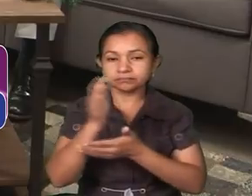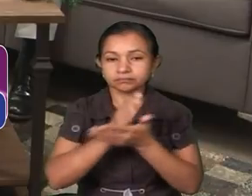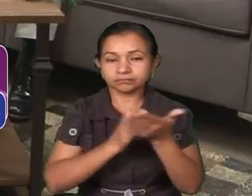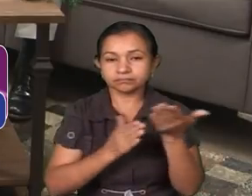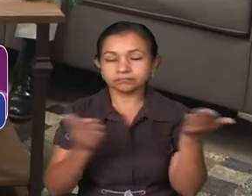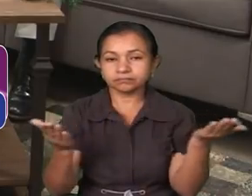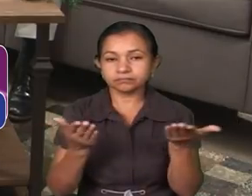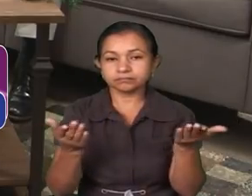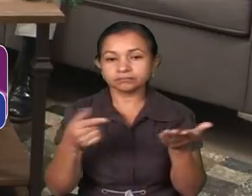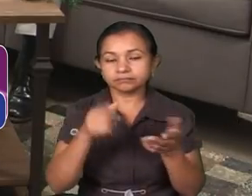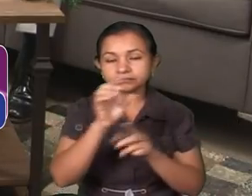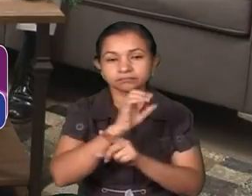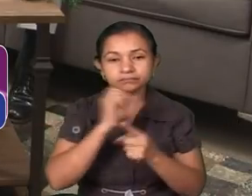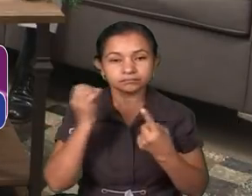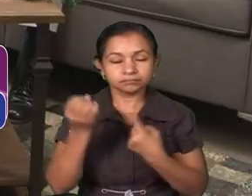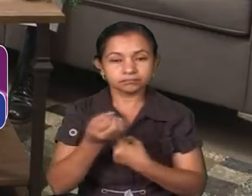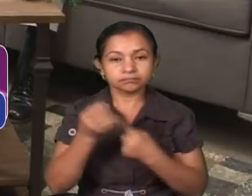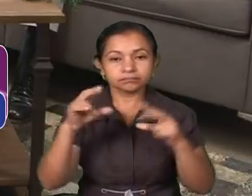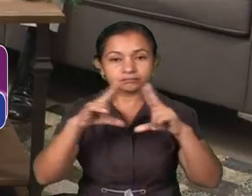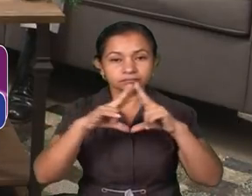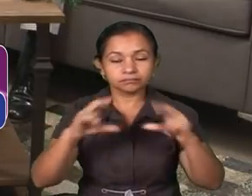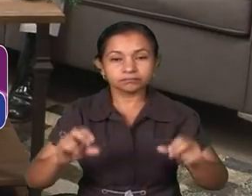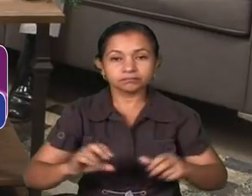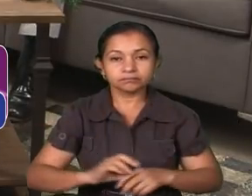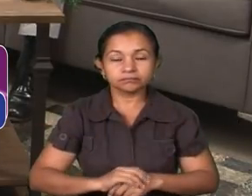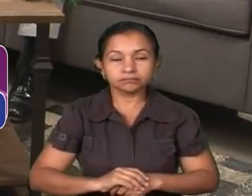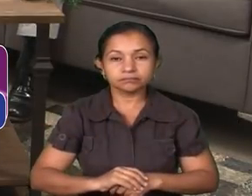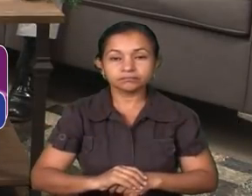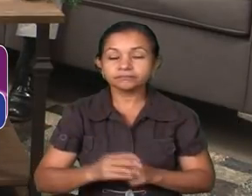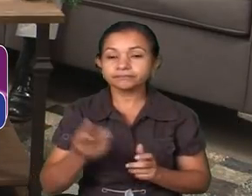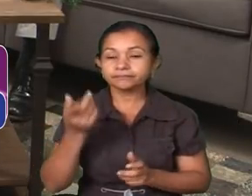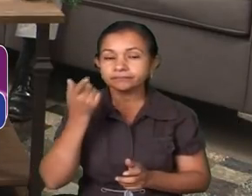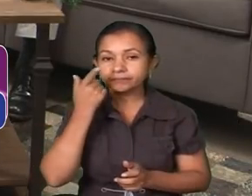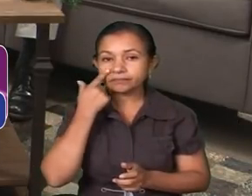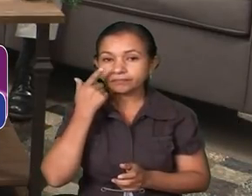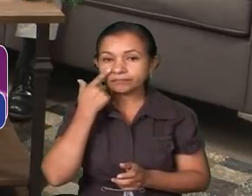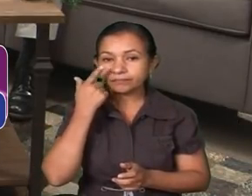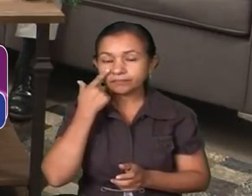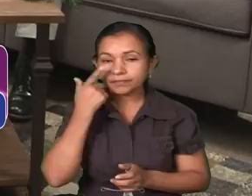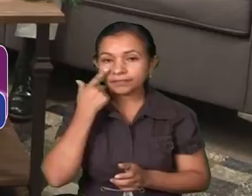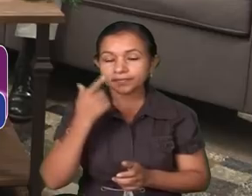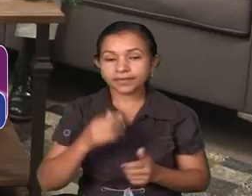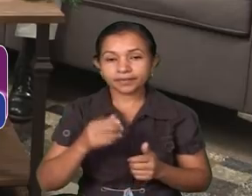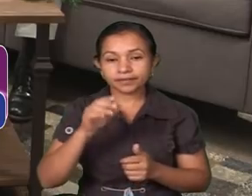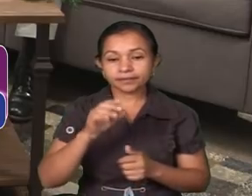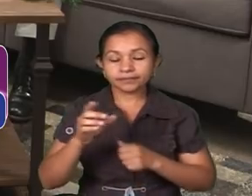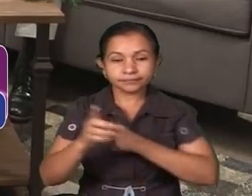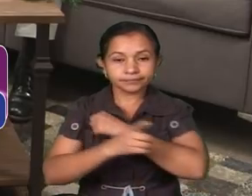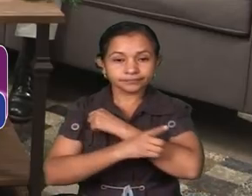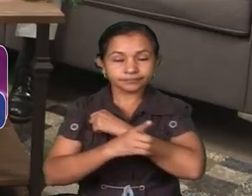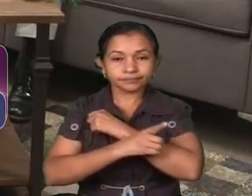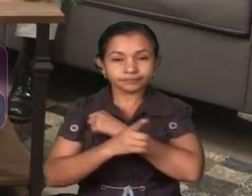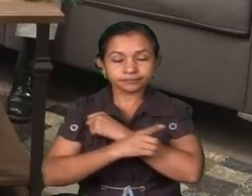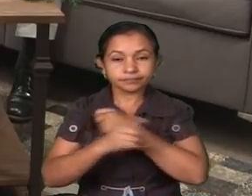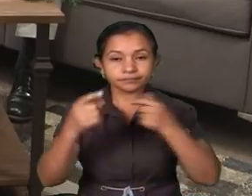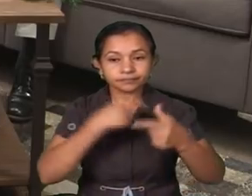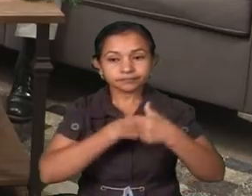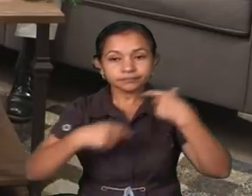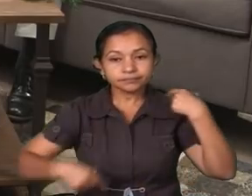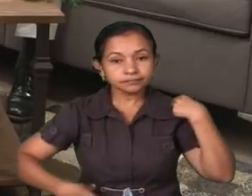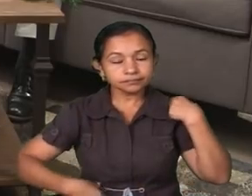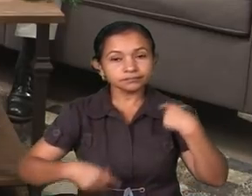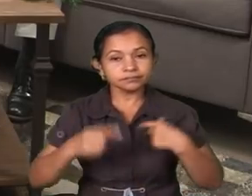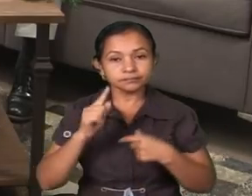misiones de estos organismos a nuestro país? Mira, el comandante Daniel Ortega, nuestro presidente, con todo